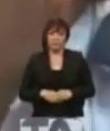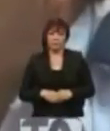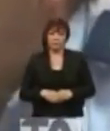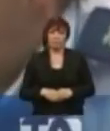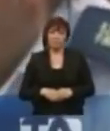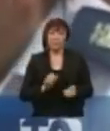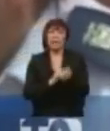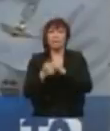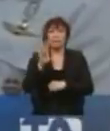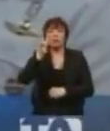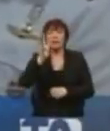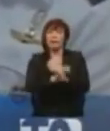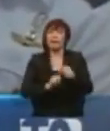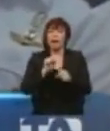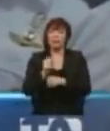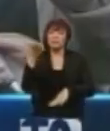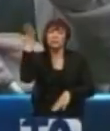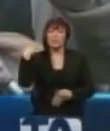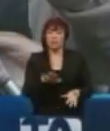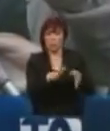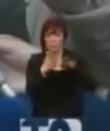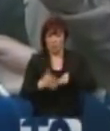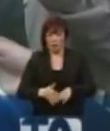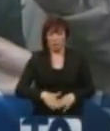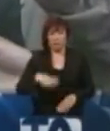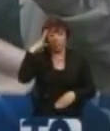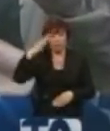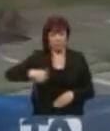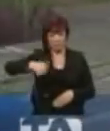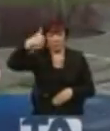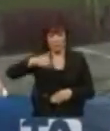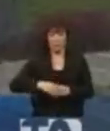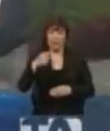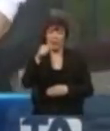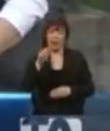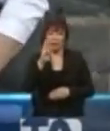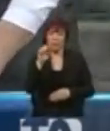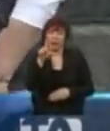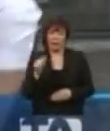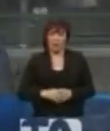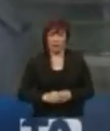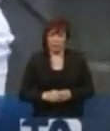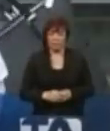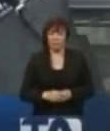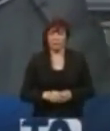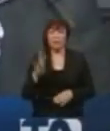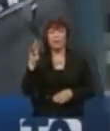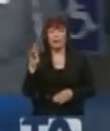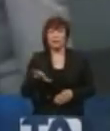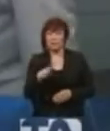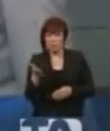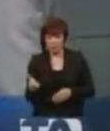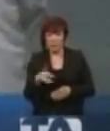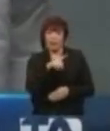Son más de 7 años de la muerte del excomandante de la FAE, Jorge Gabela, y su viuda sigue golpeando puertas de las instituciones